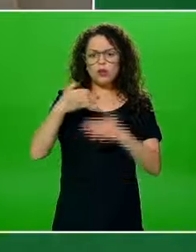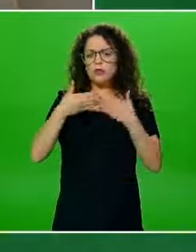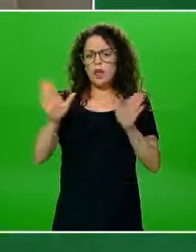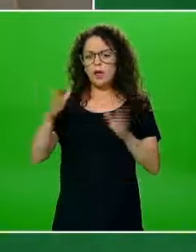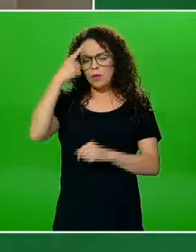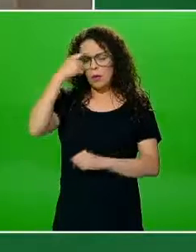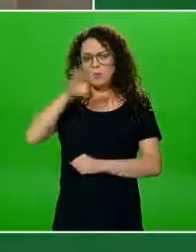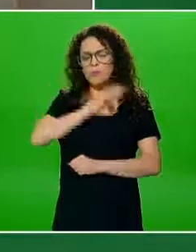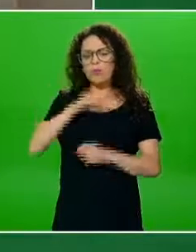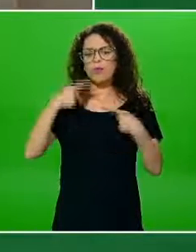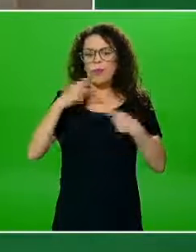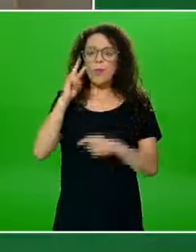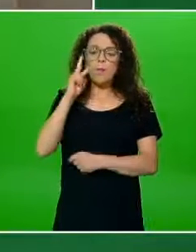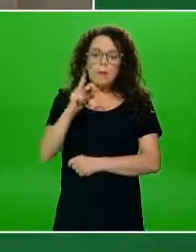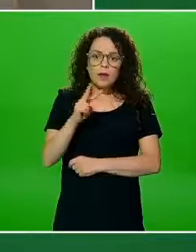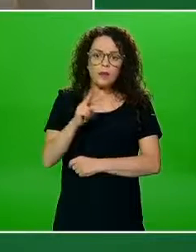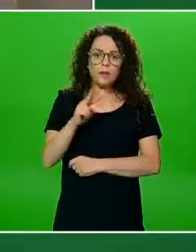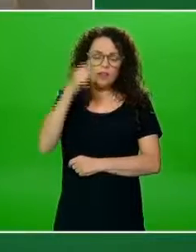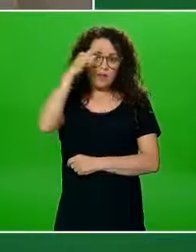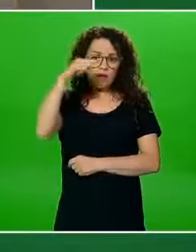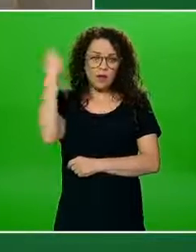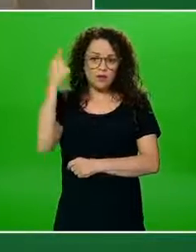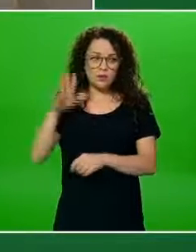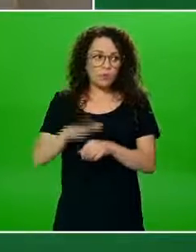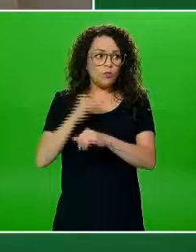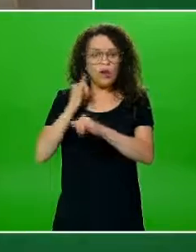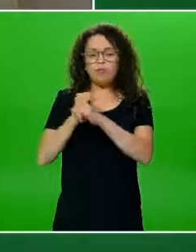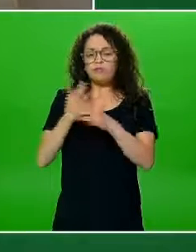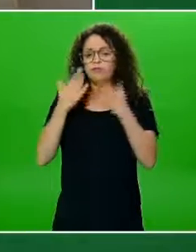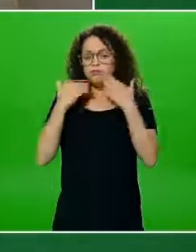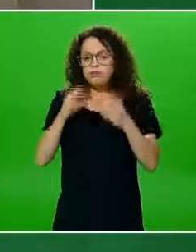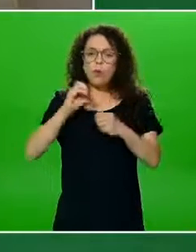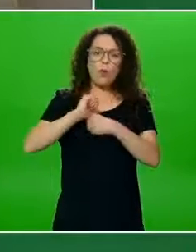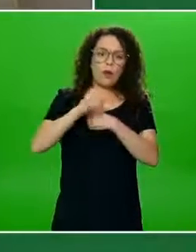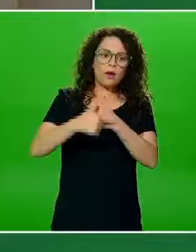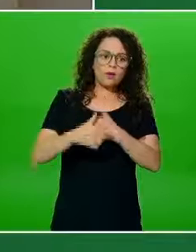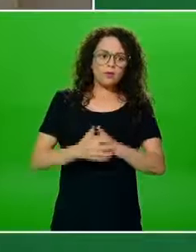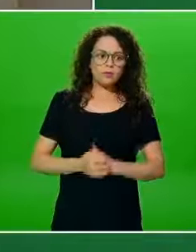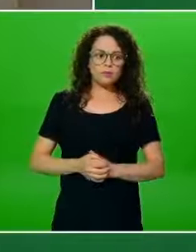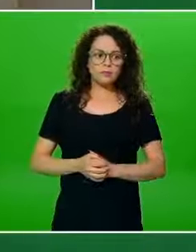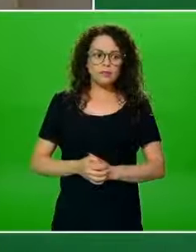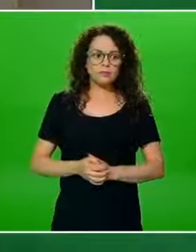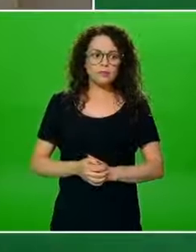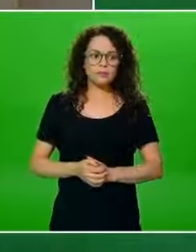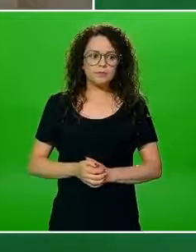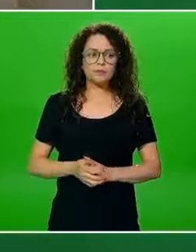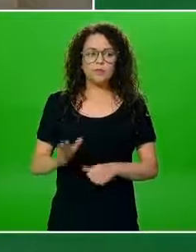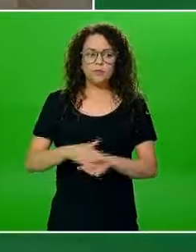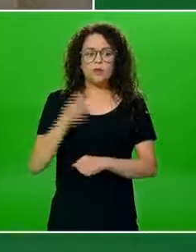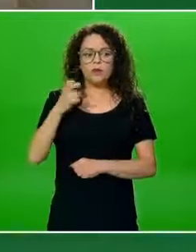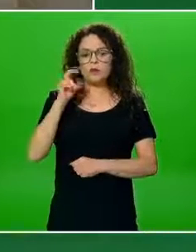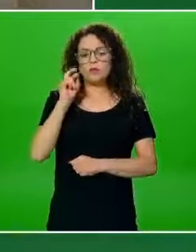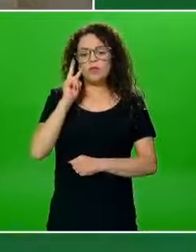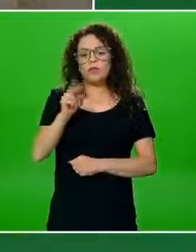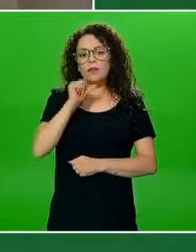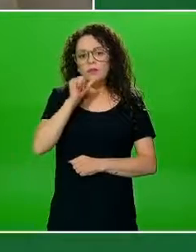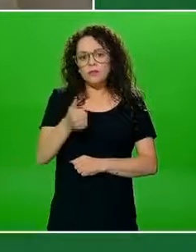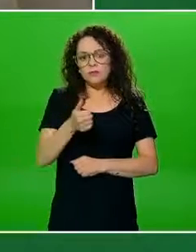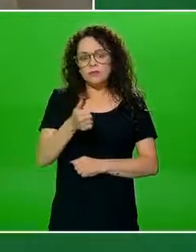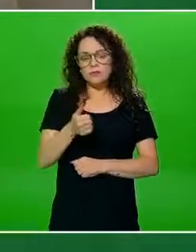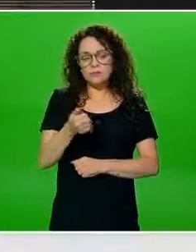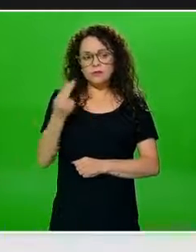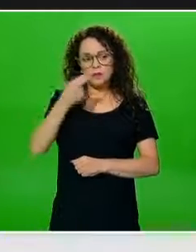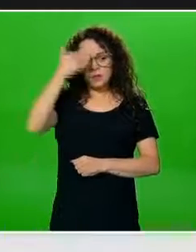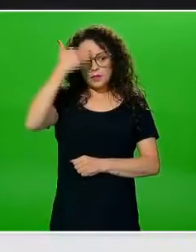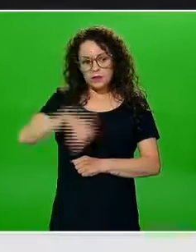las personas los puedan consultar, ¿no? Porque luego comentan que es difícil verlos a partir de la página de la vacuna